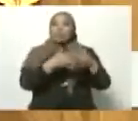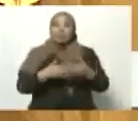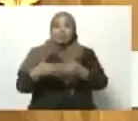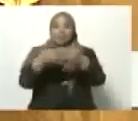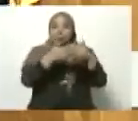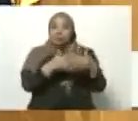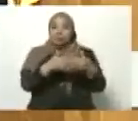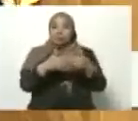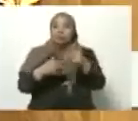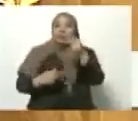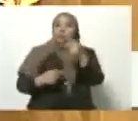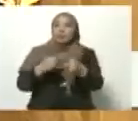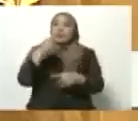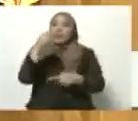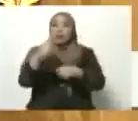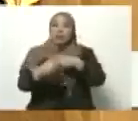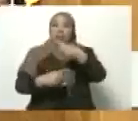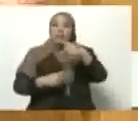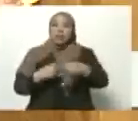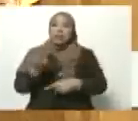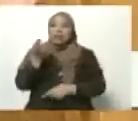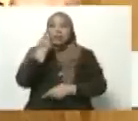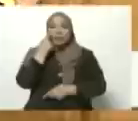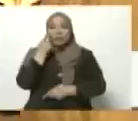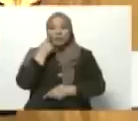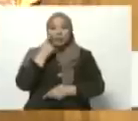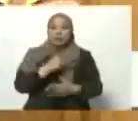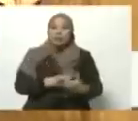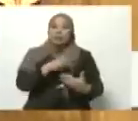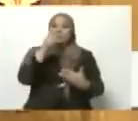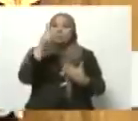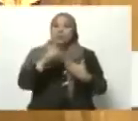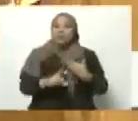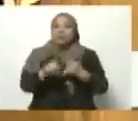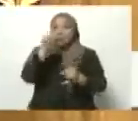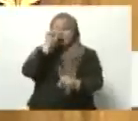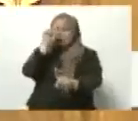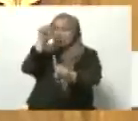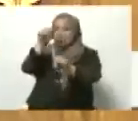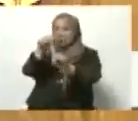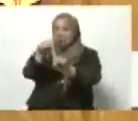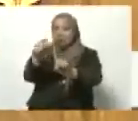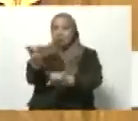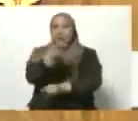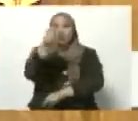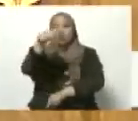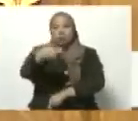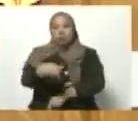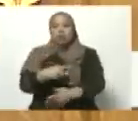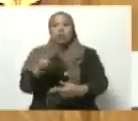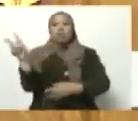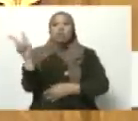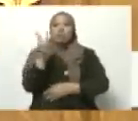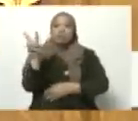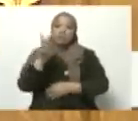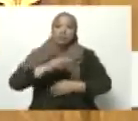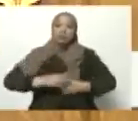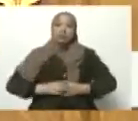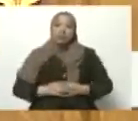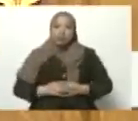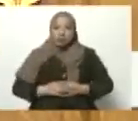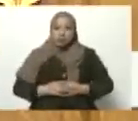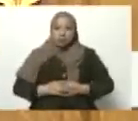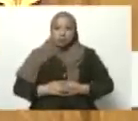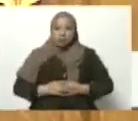que aumentemos la producción, pero mi alerta es la siguiente: si ese plan no se cumple o no se logra, van a ir por este plan. Van a ir por las